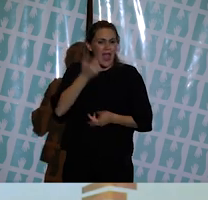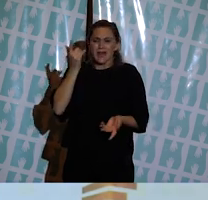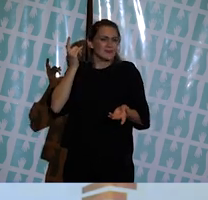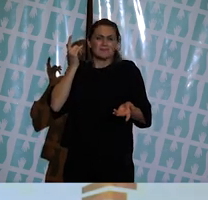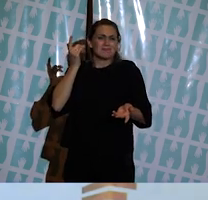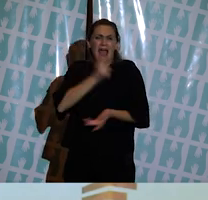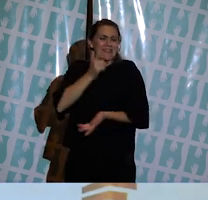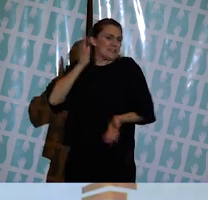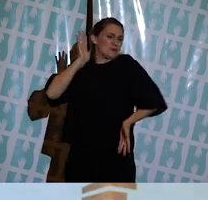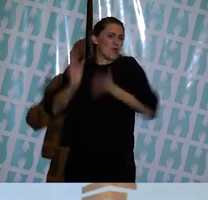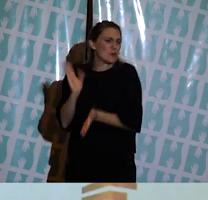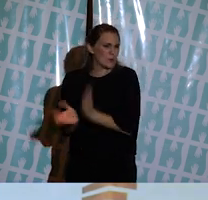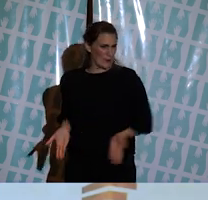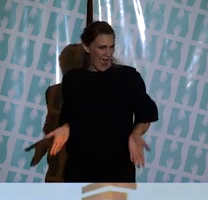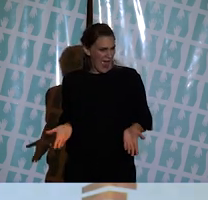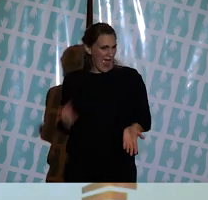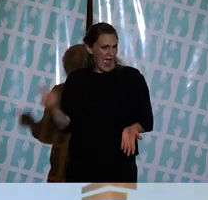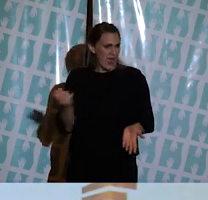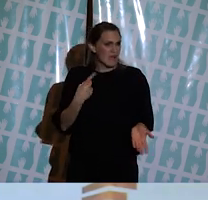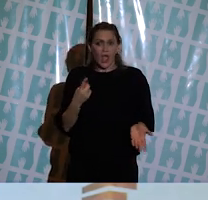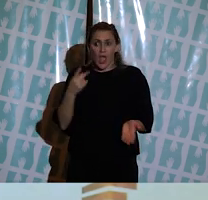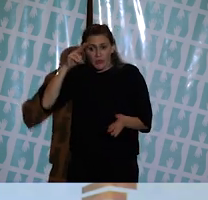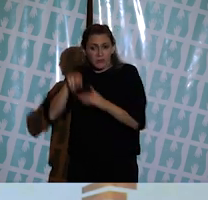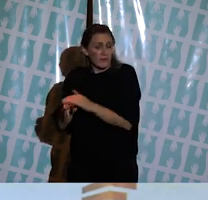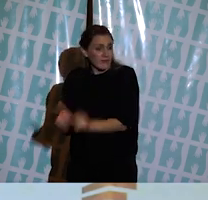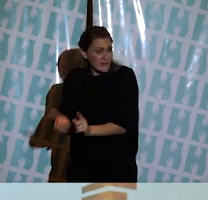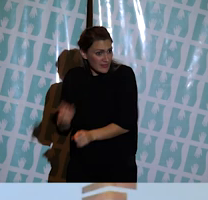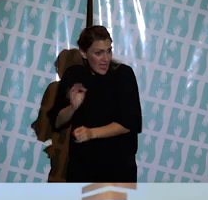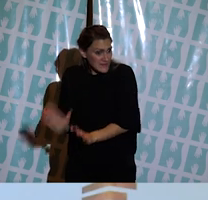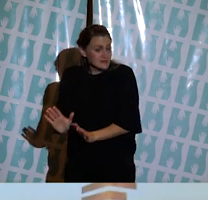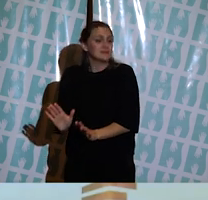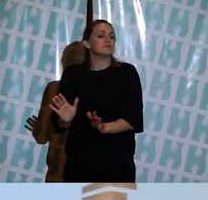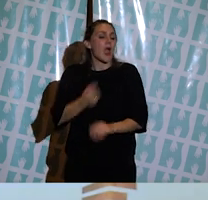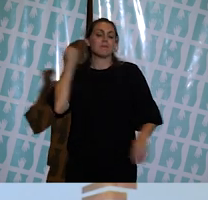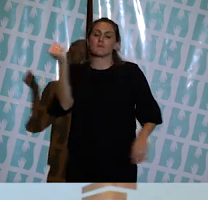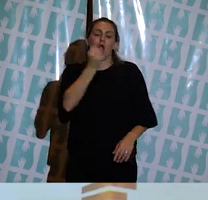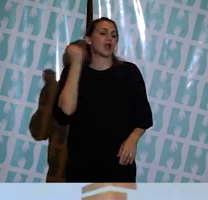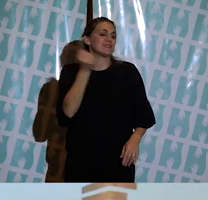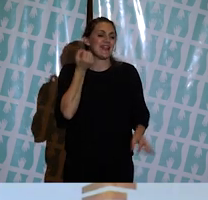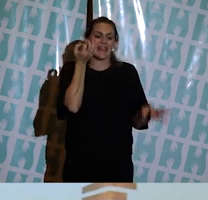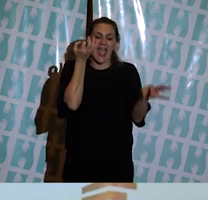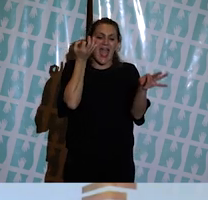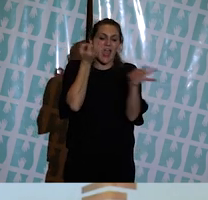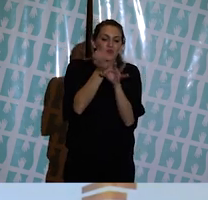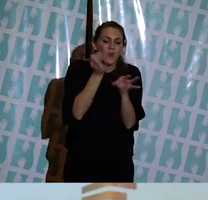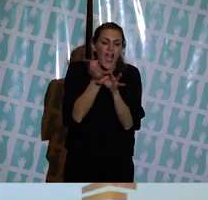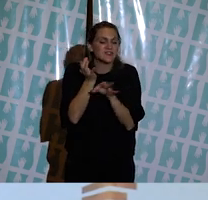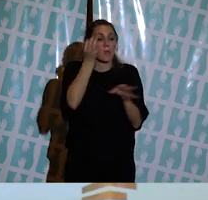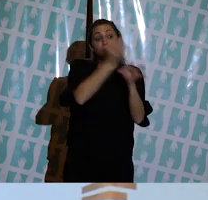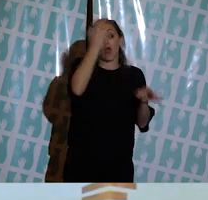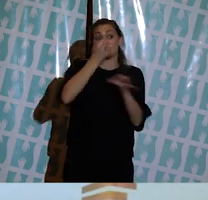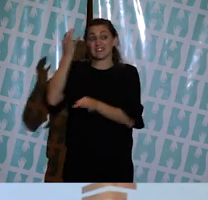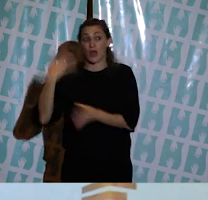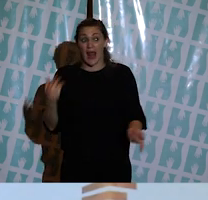tortura. Pero eso no significa que tenga que vivir así. Son momentos, por eso es tan importante la educación de los profesionales para que